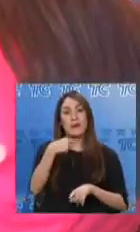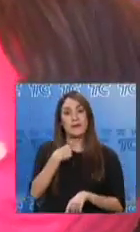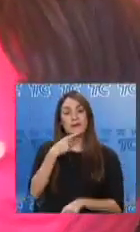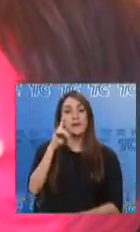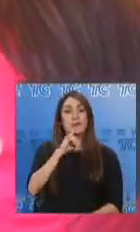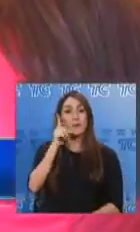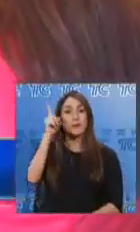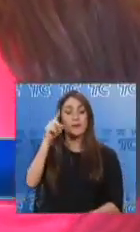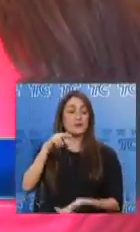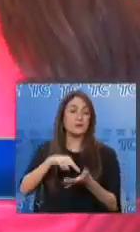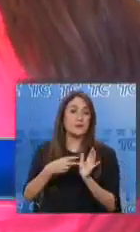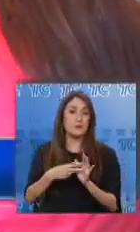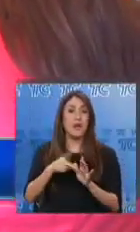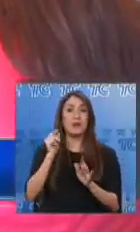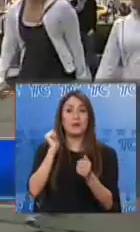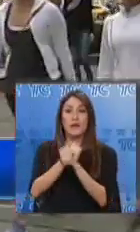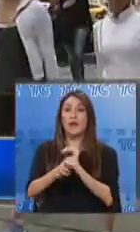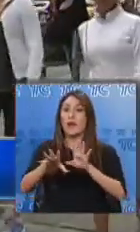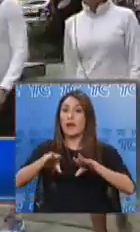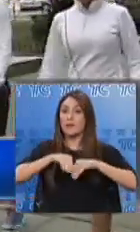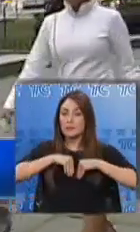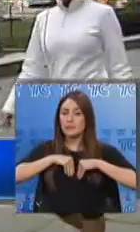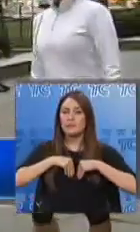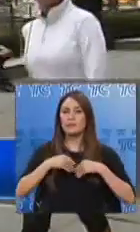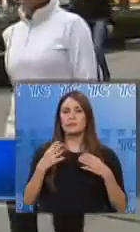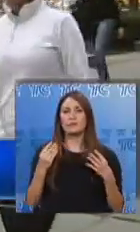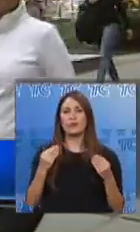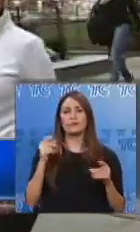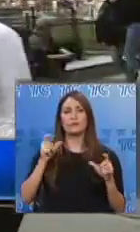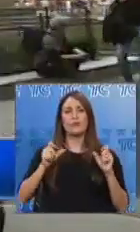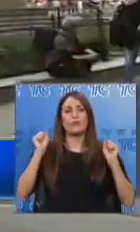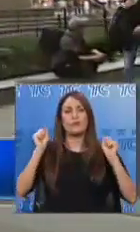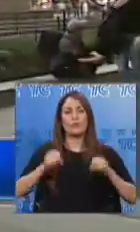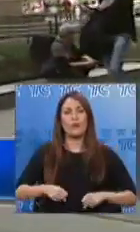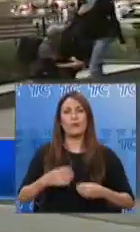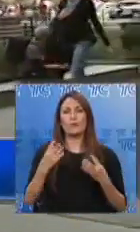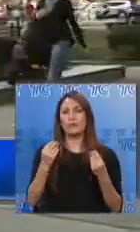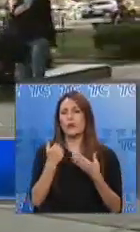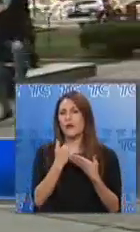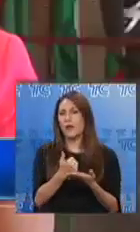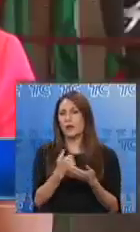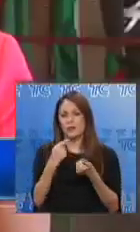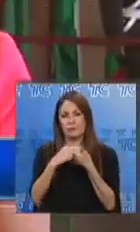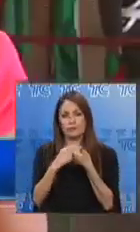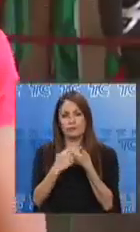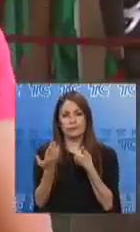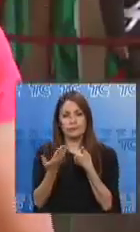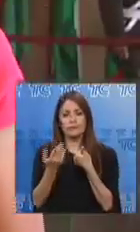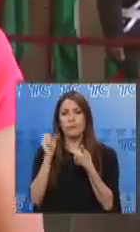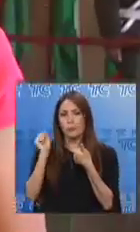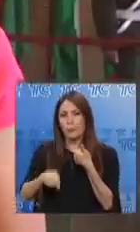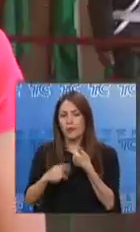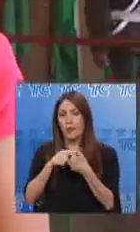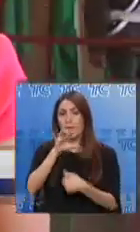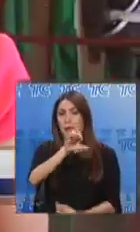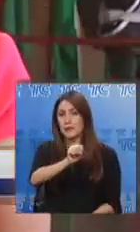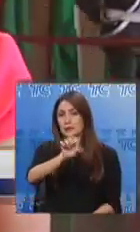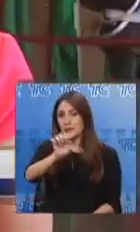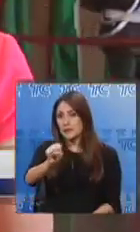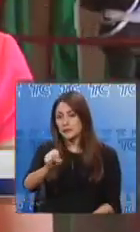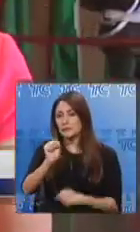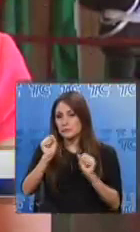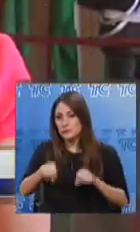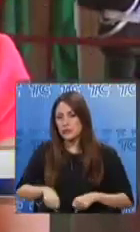de Estados Unidos da paso al pedido, quienes apliquen podrían acceder a beneficios como... Podrá obtener un seguro social que le